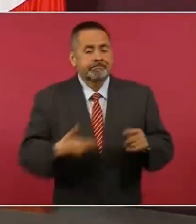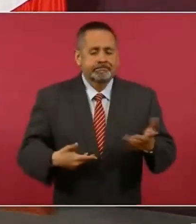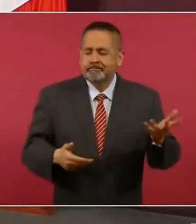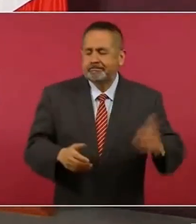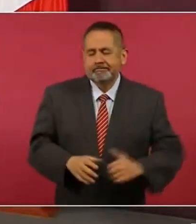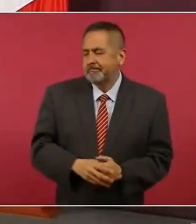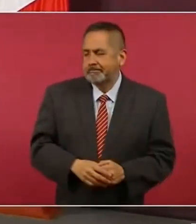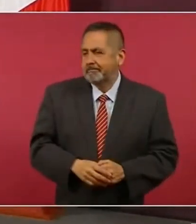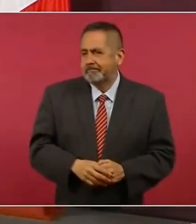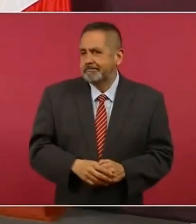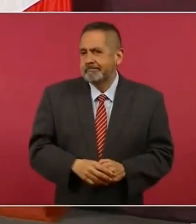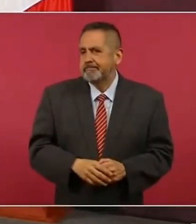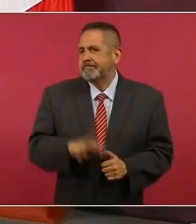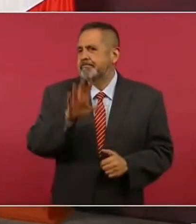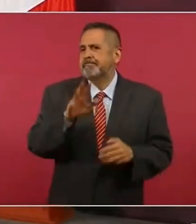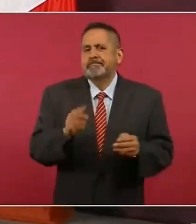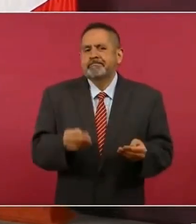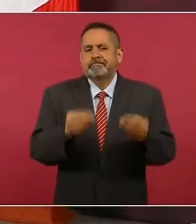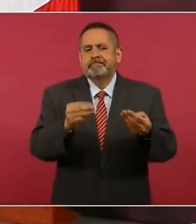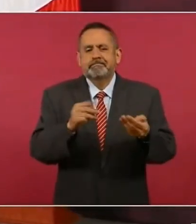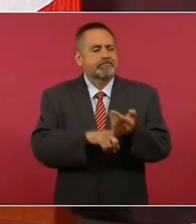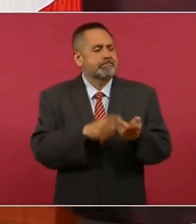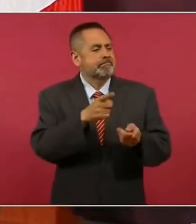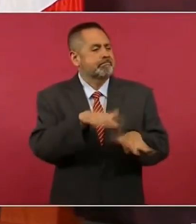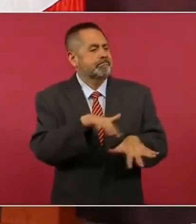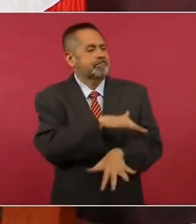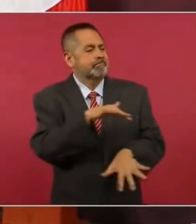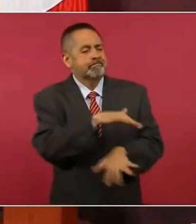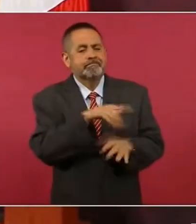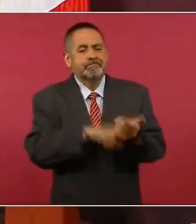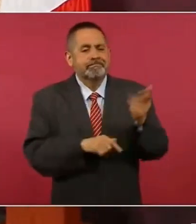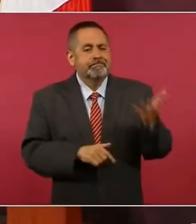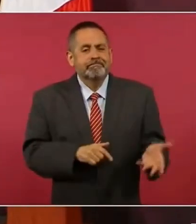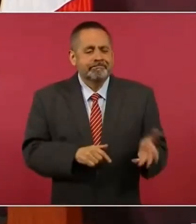como si fuese un producto chatarra.